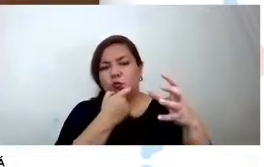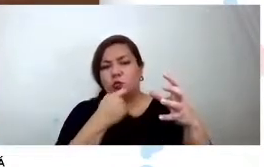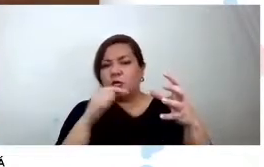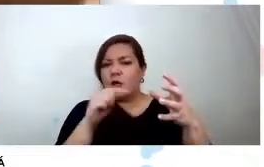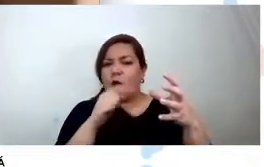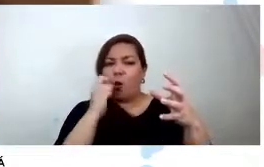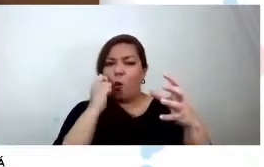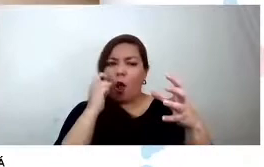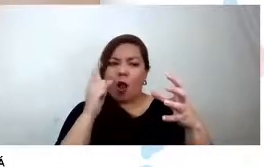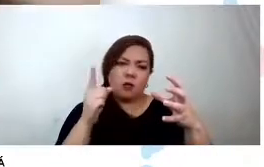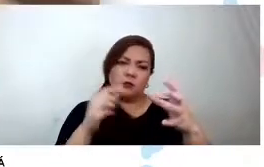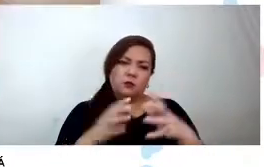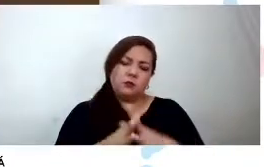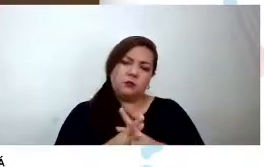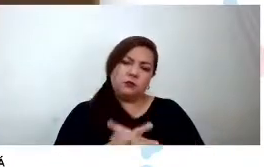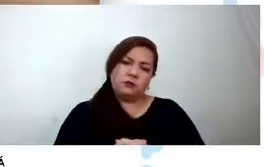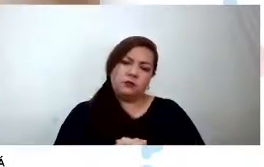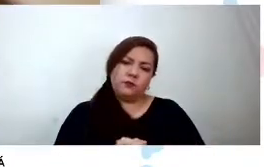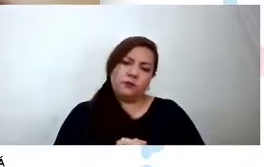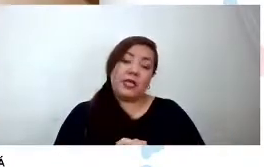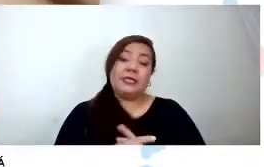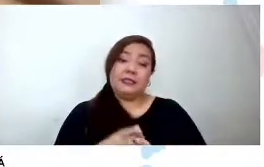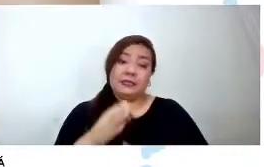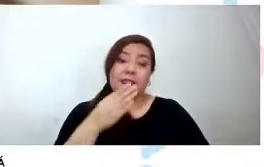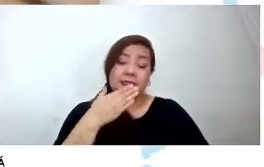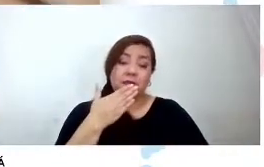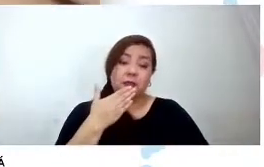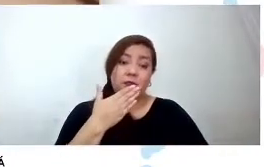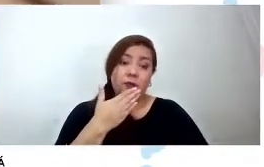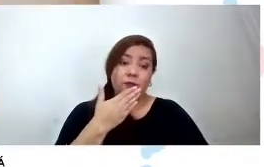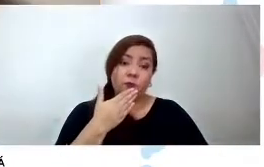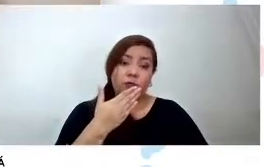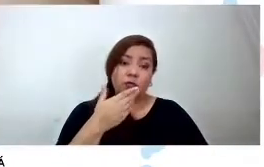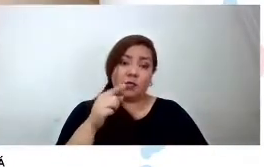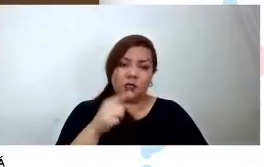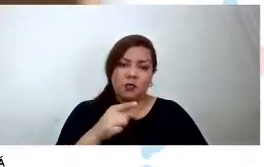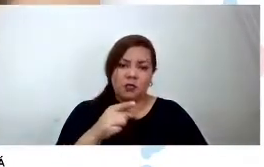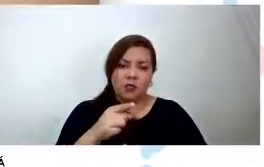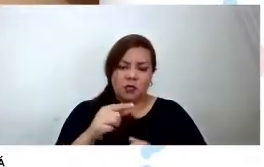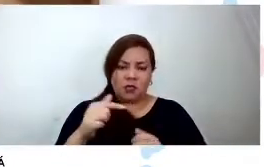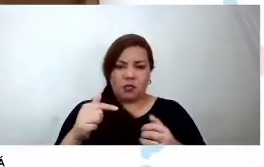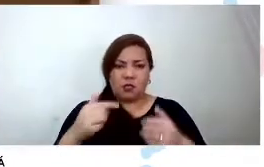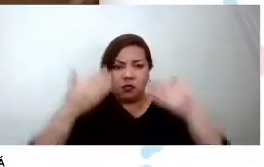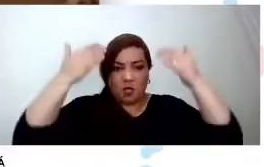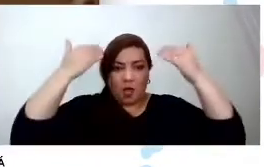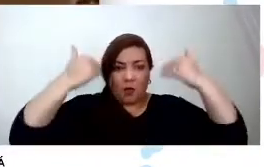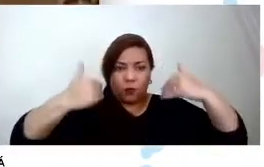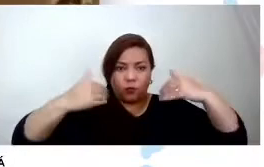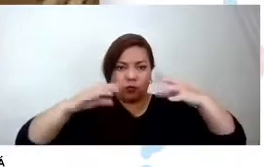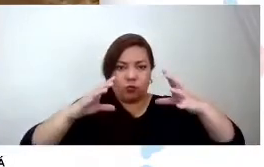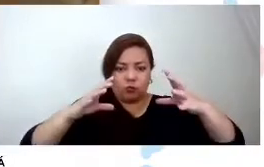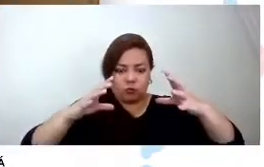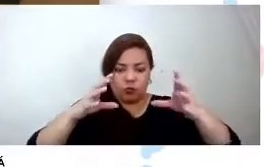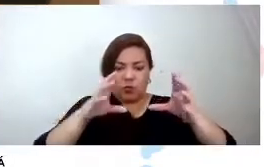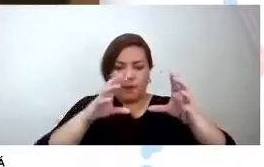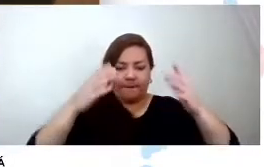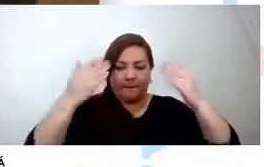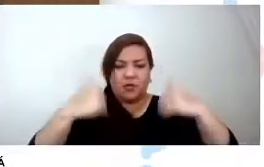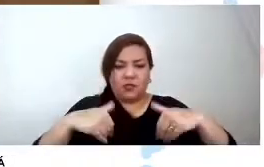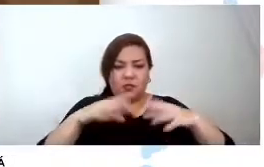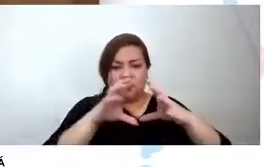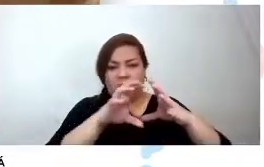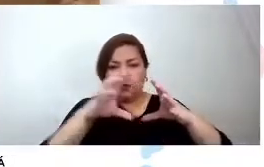corresponde. Y también nos va a hablar de la posición anatómica La posición anatómica es